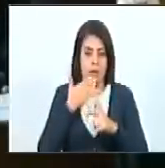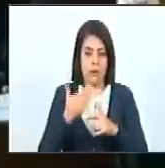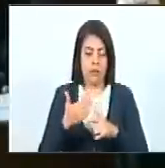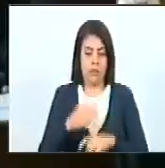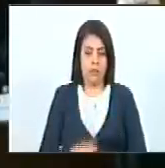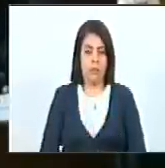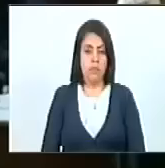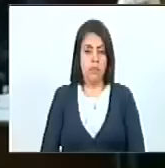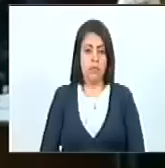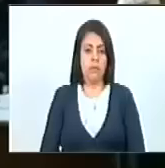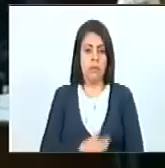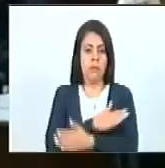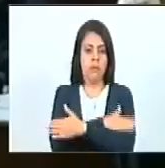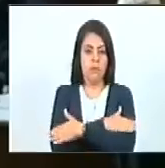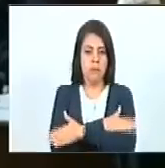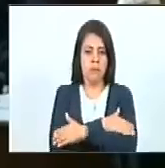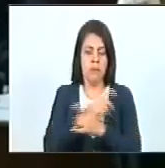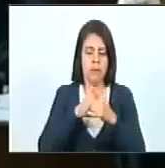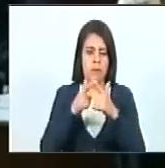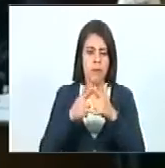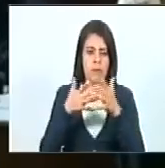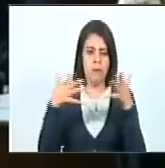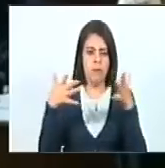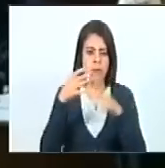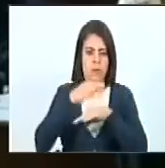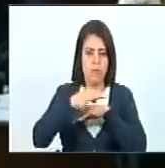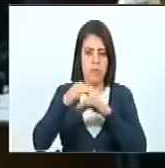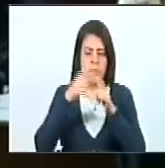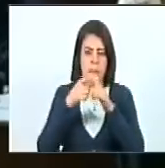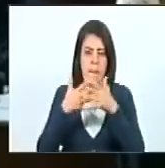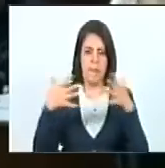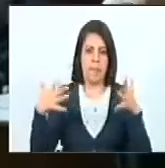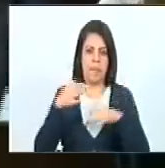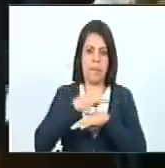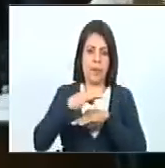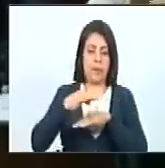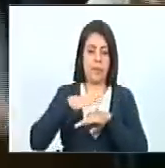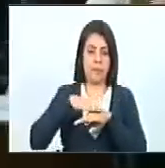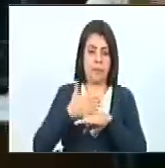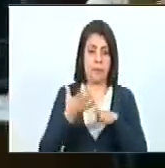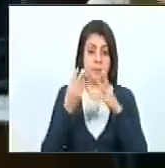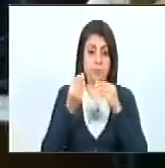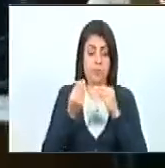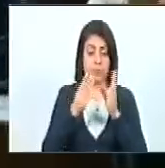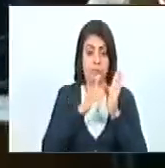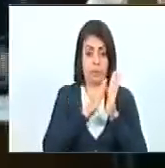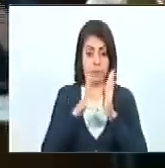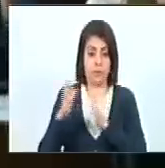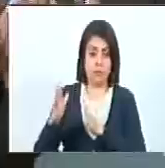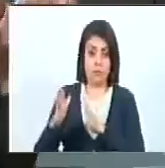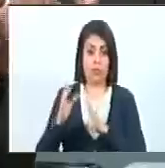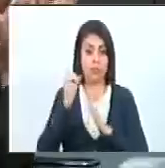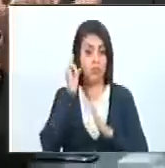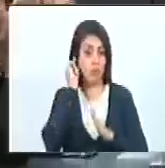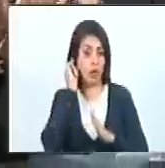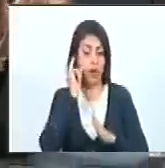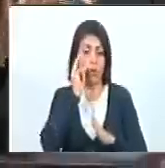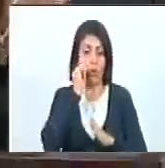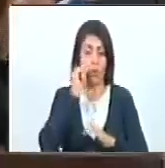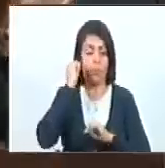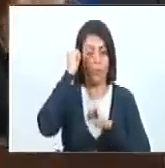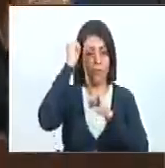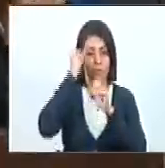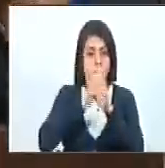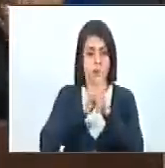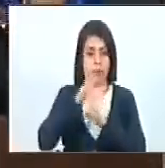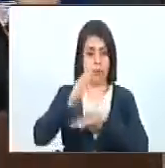bueno, felicitar a ese enorme municipio, a ese gran municipio, lleno de hombres y mujeres luchadoras, y que sigamos el